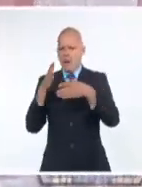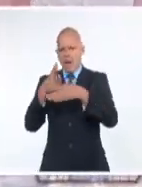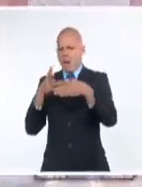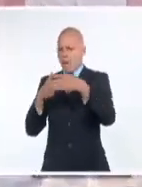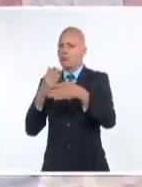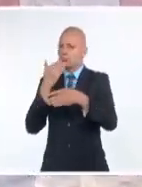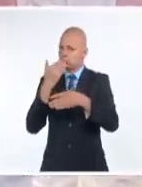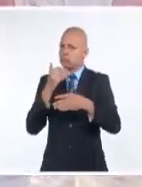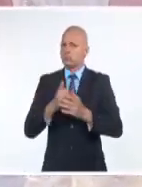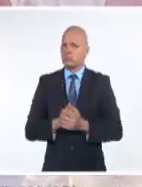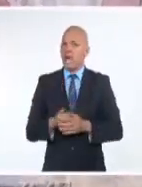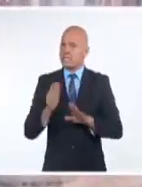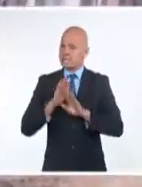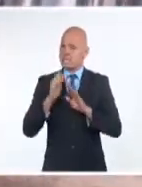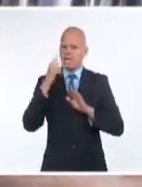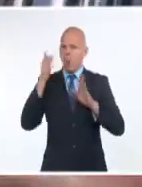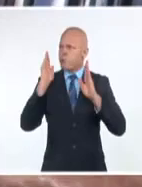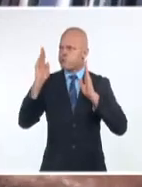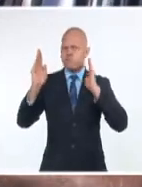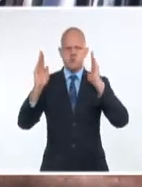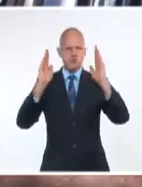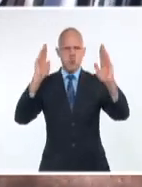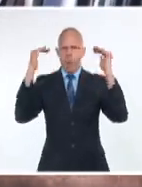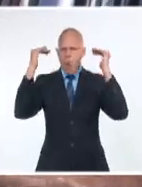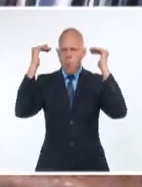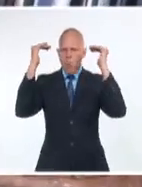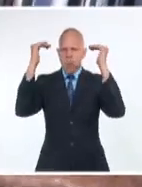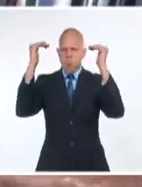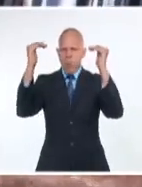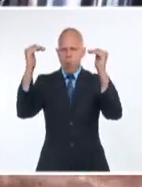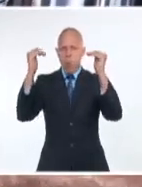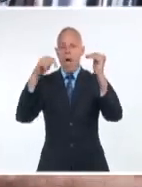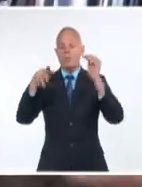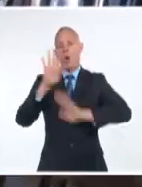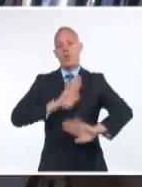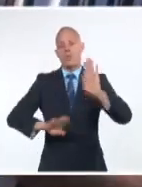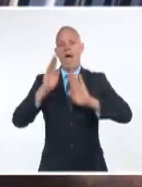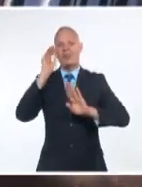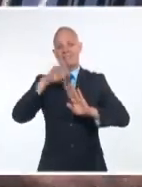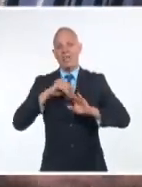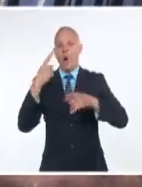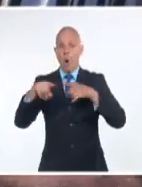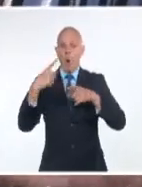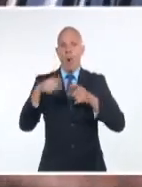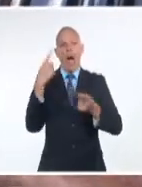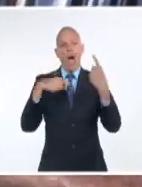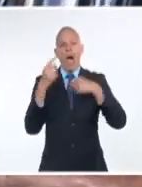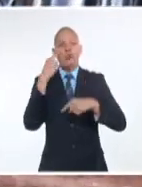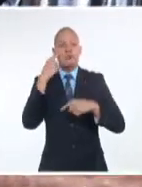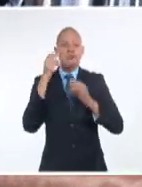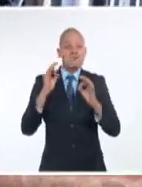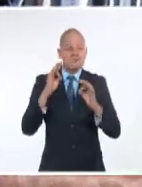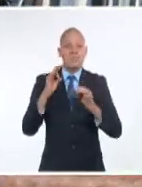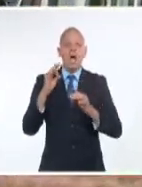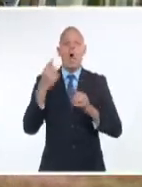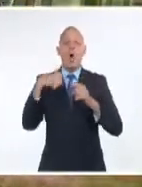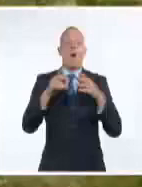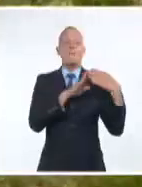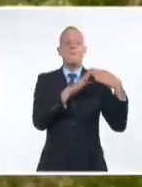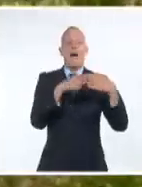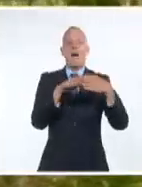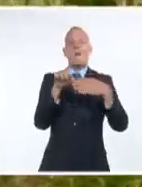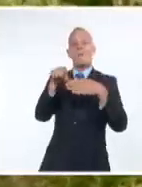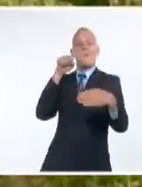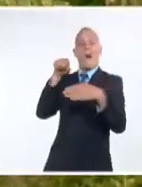buen blindaje para poder contrarrestar los efectos, ¿no?, de esos avances tecnológicos, también de la artillería